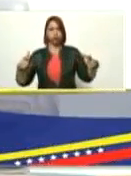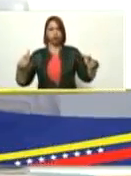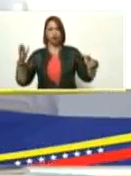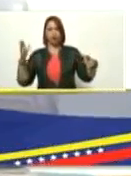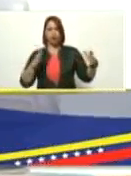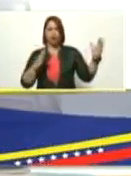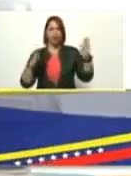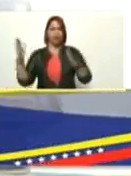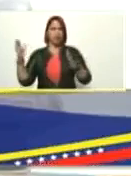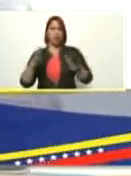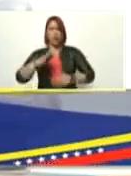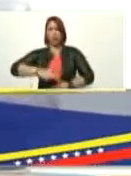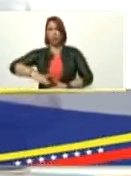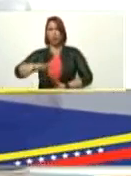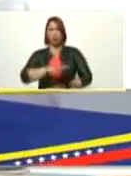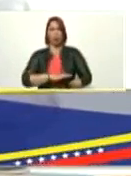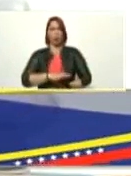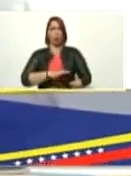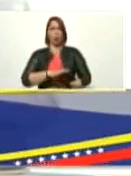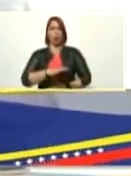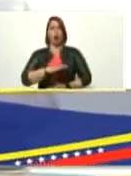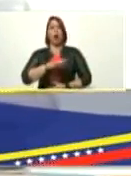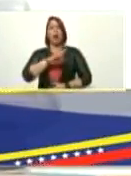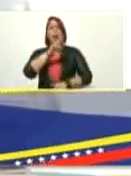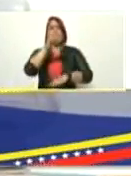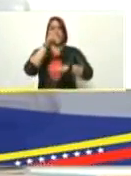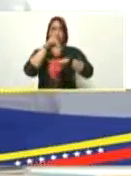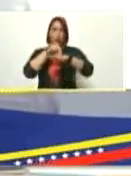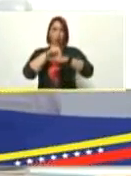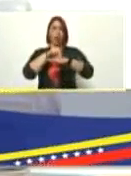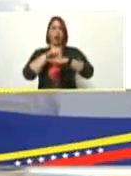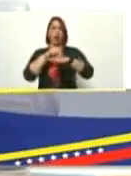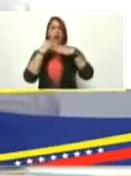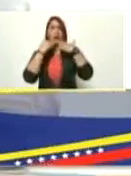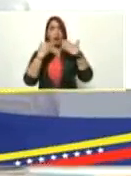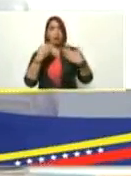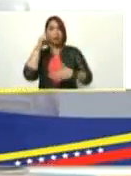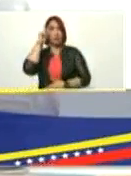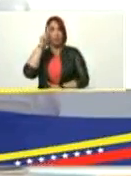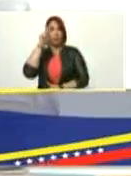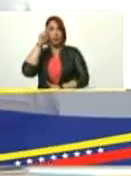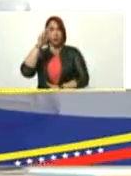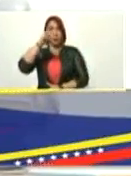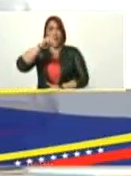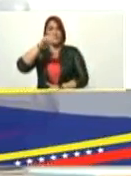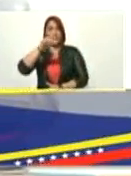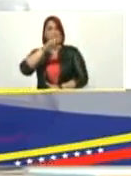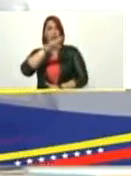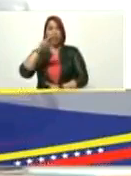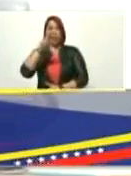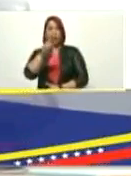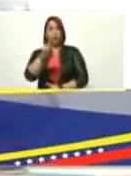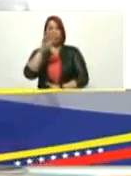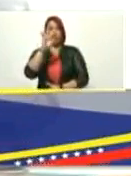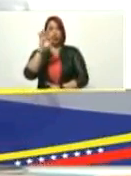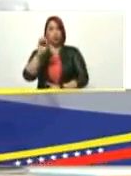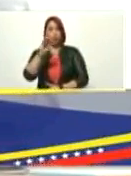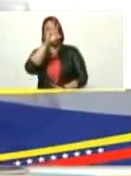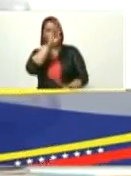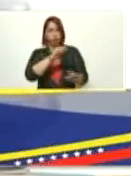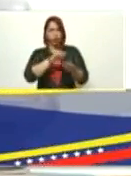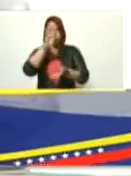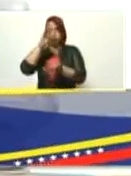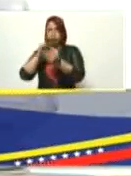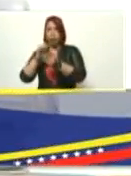el territorio nacional. Muchas gracias a la profesora Marrufo por su síntesis, sus